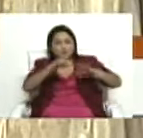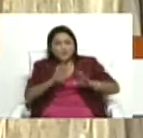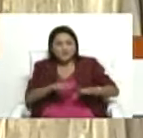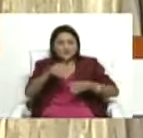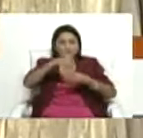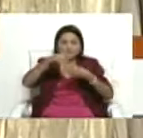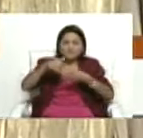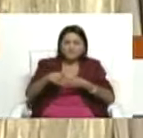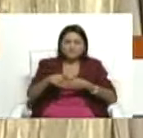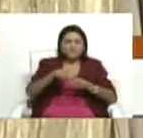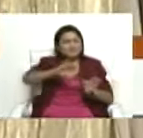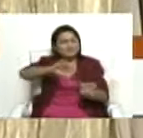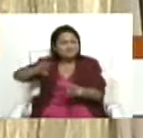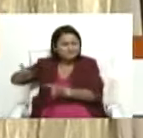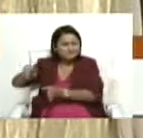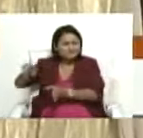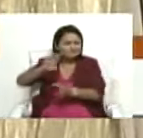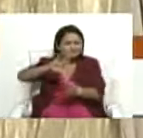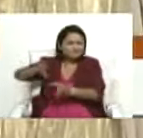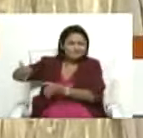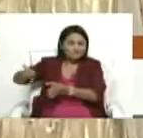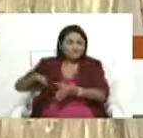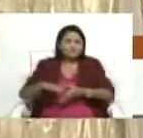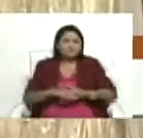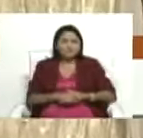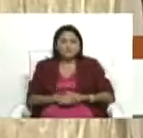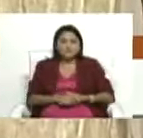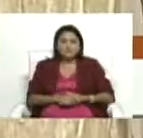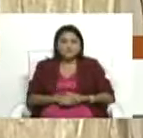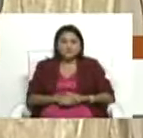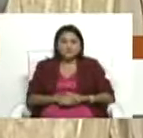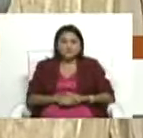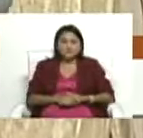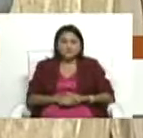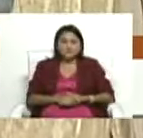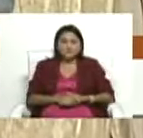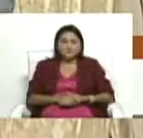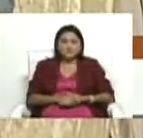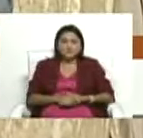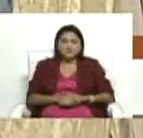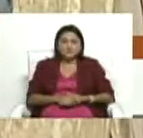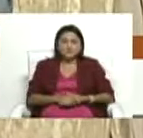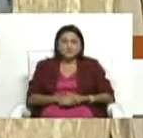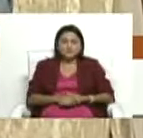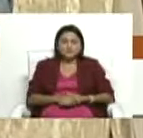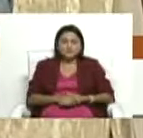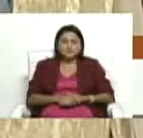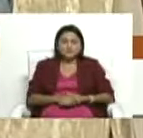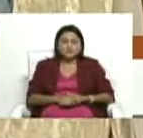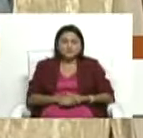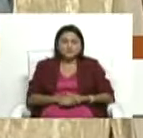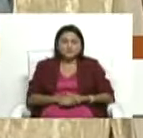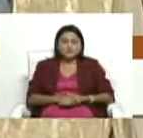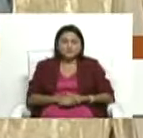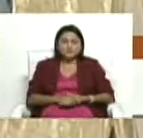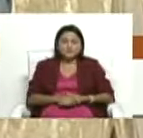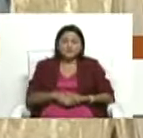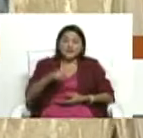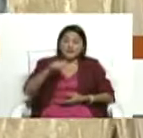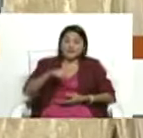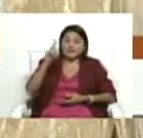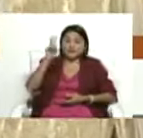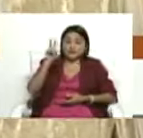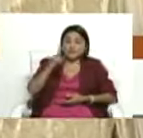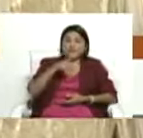evento electoral presidencial. Si algo ha caracterizado el devenir de la vida política de